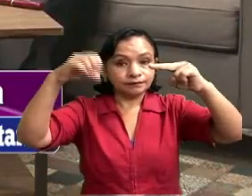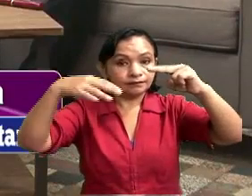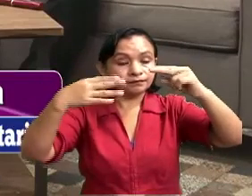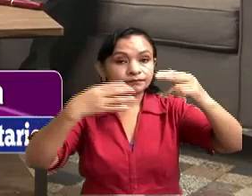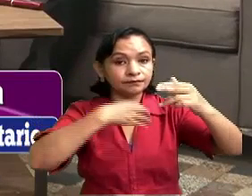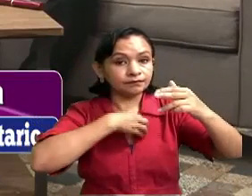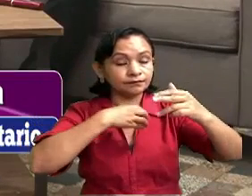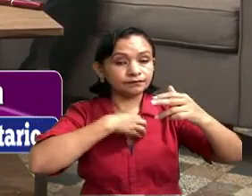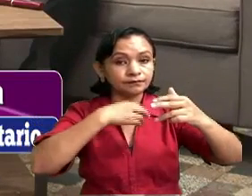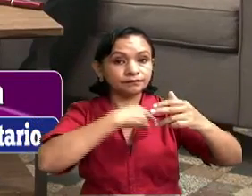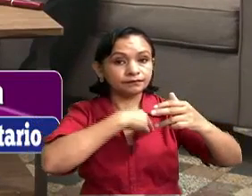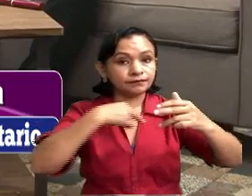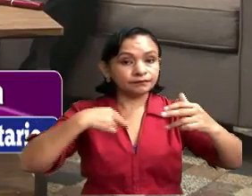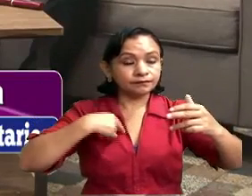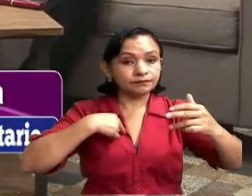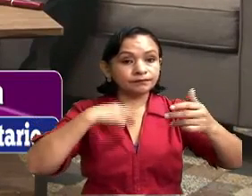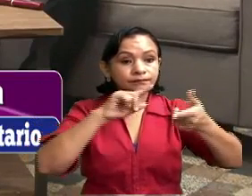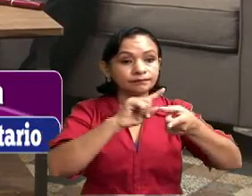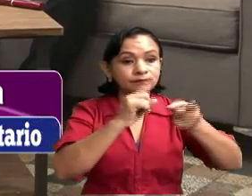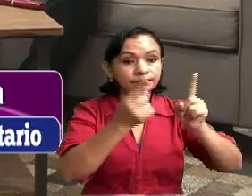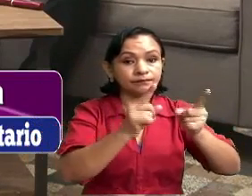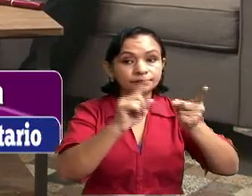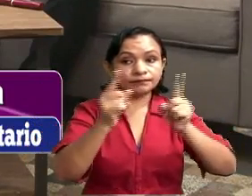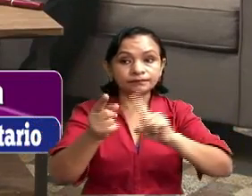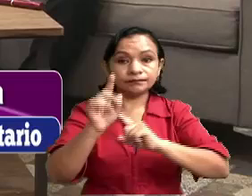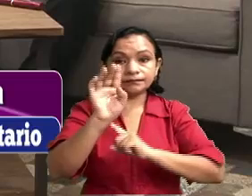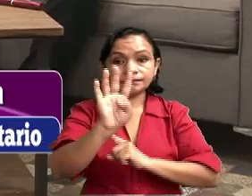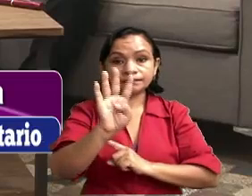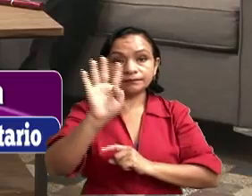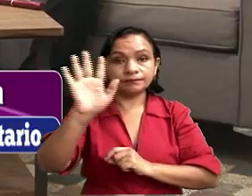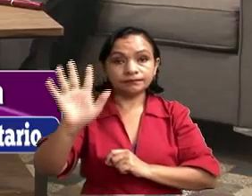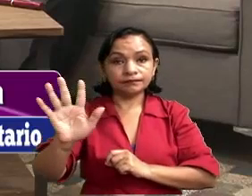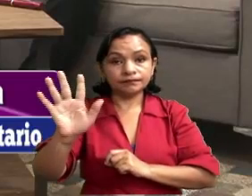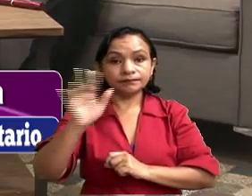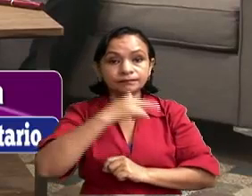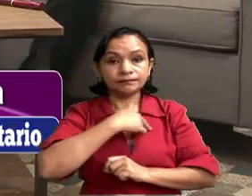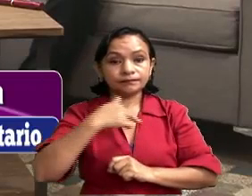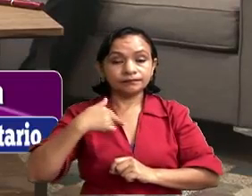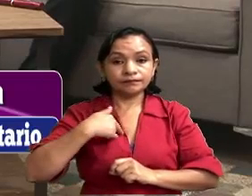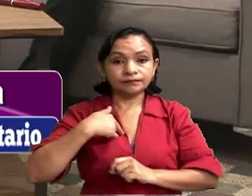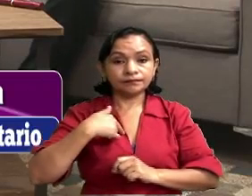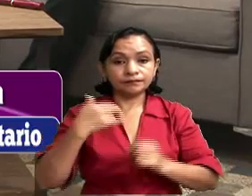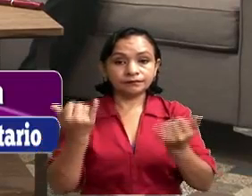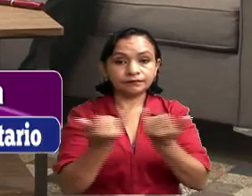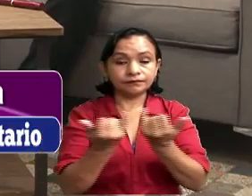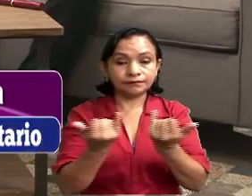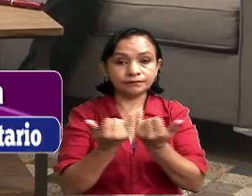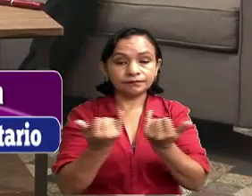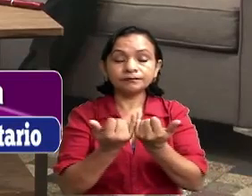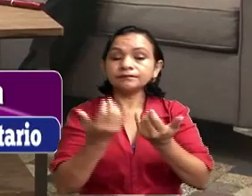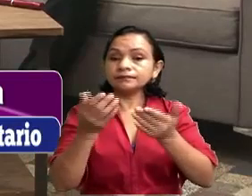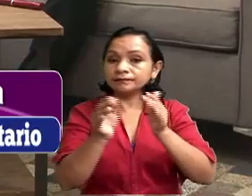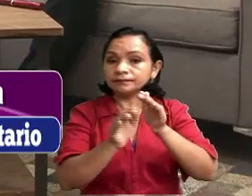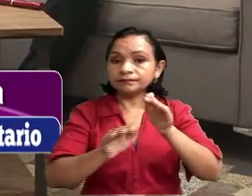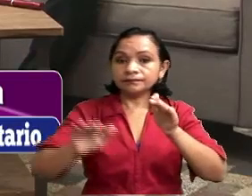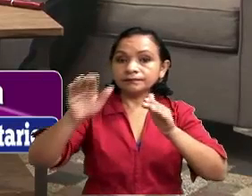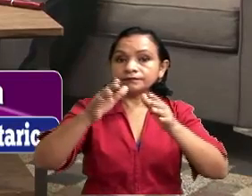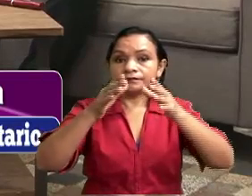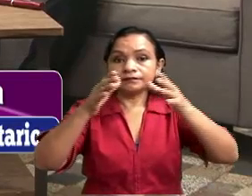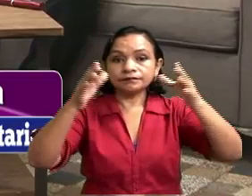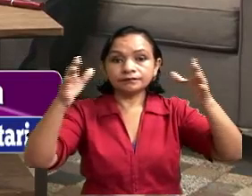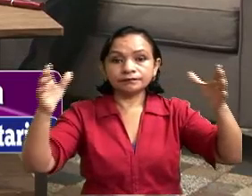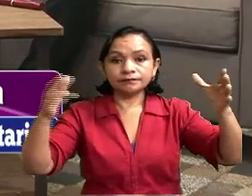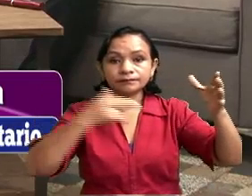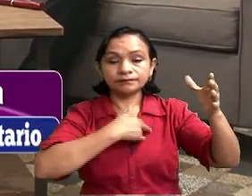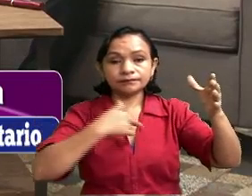nuestra se genera con renovables y 45% se produce con fósiles. Es decir, vamos incrementando la